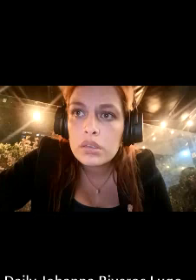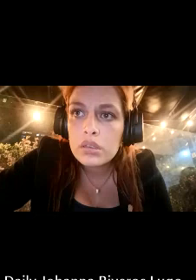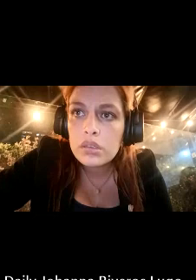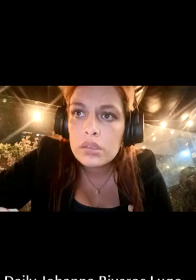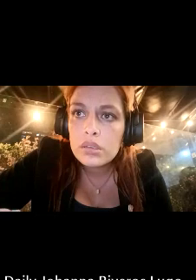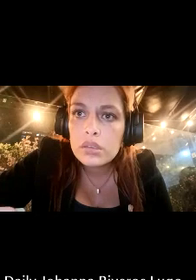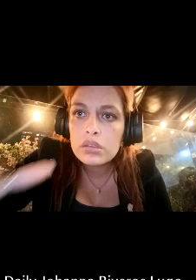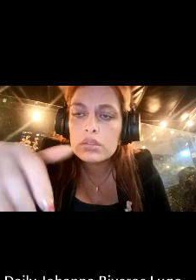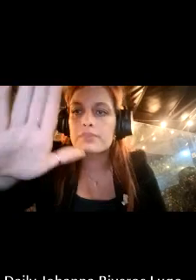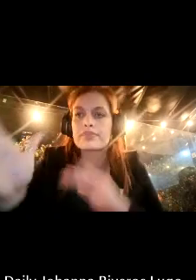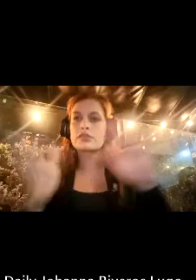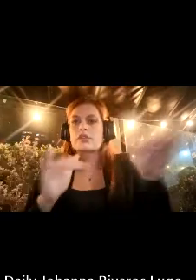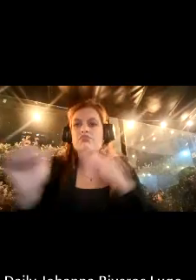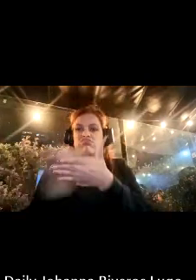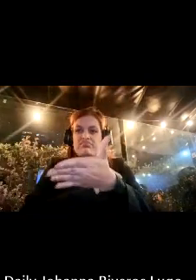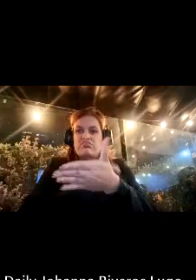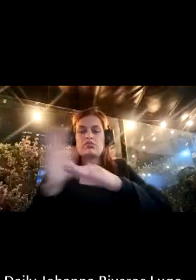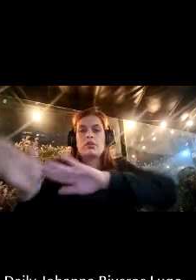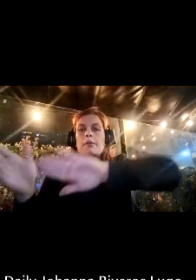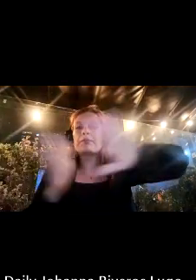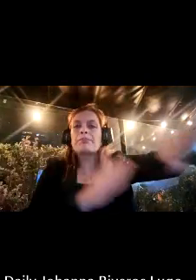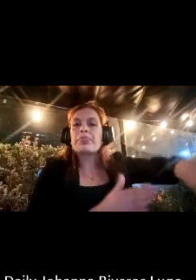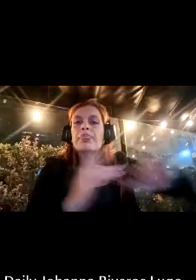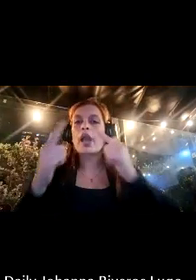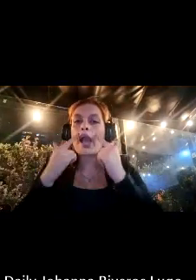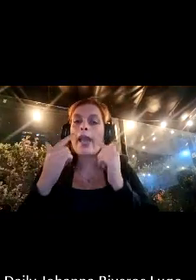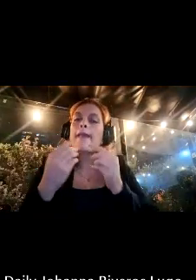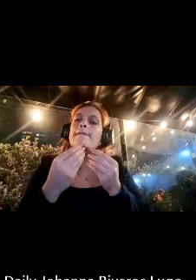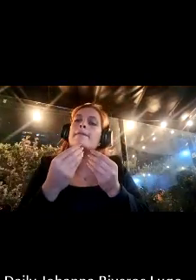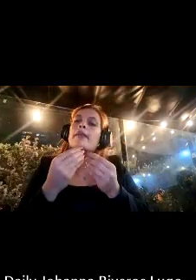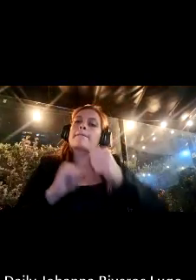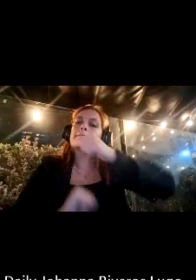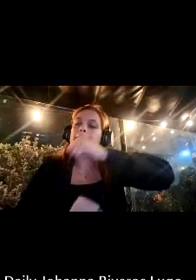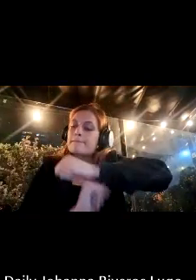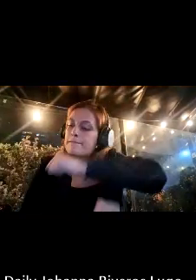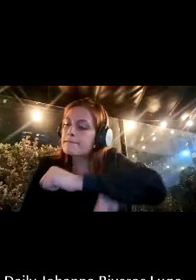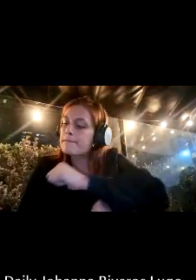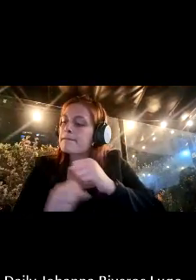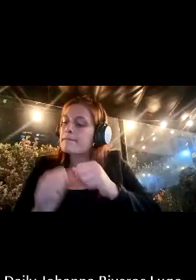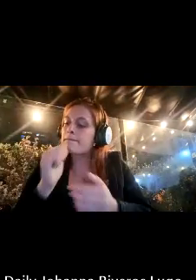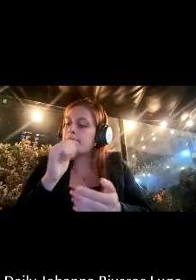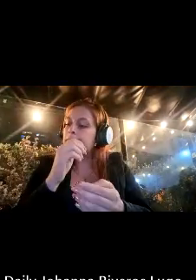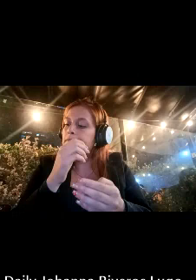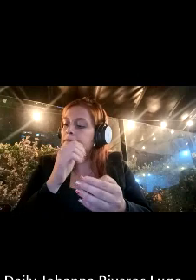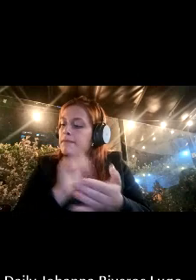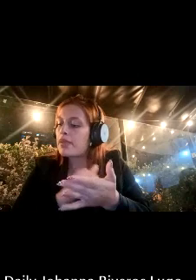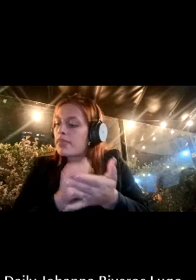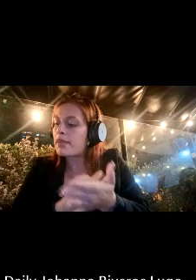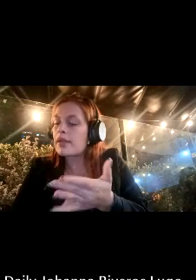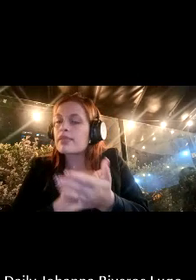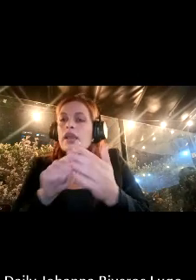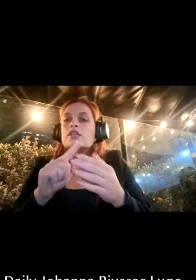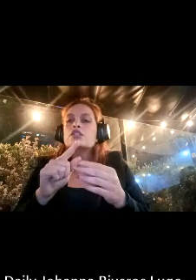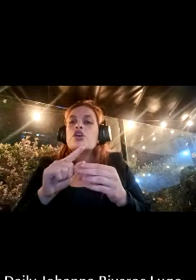fundamento matemático, la fuerza igual a masa por aceleración, que era la fórmula